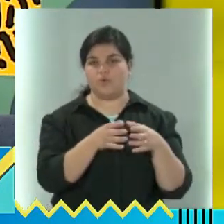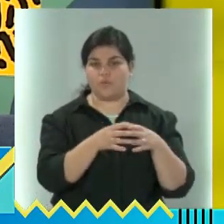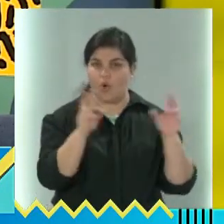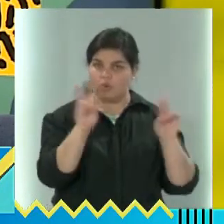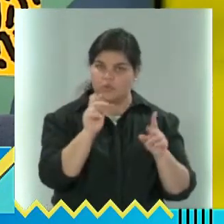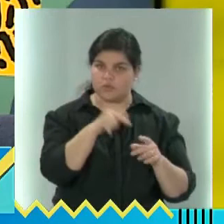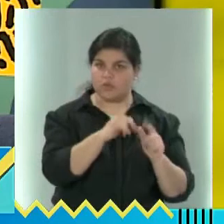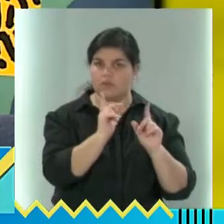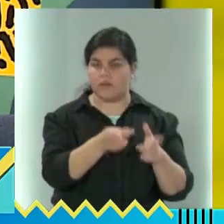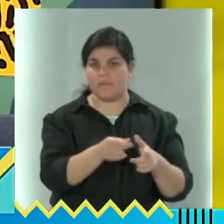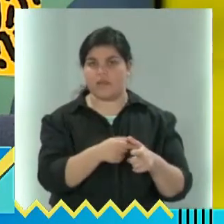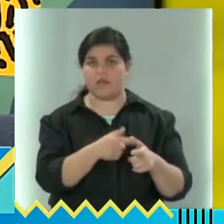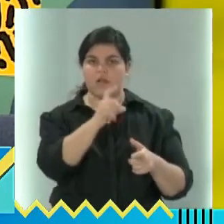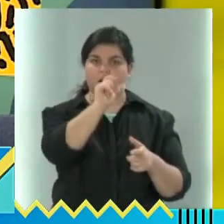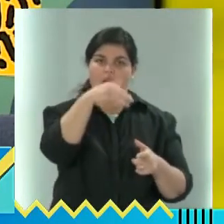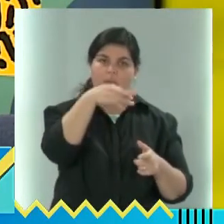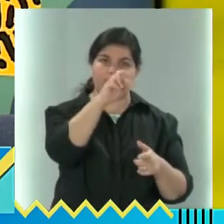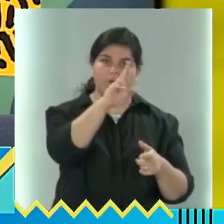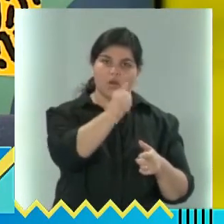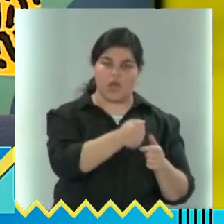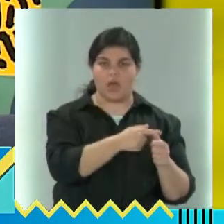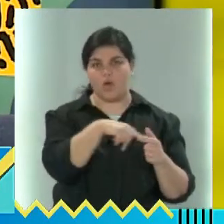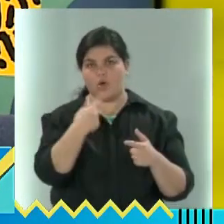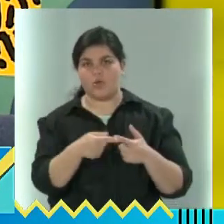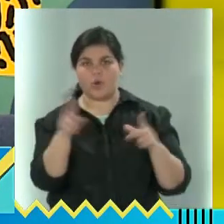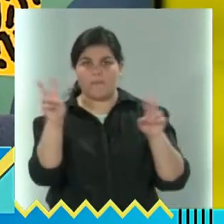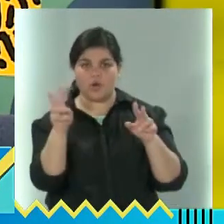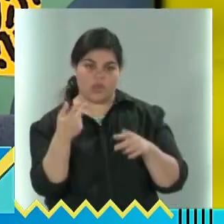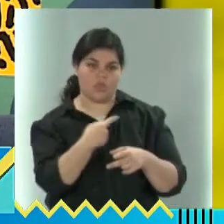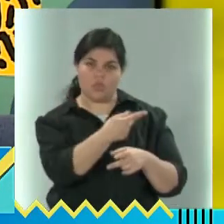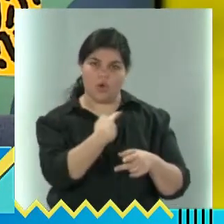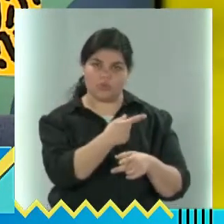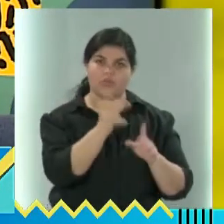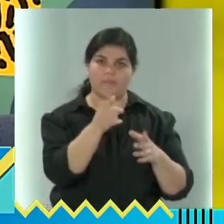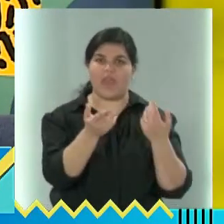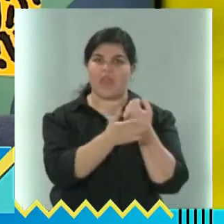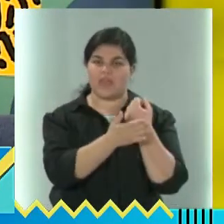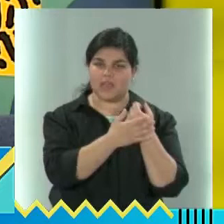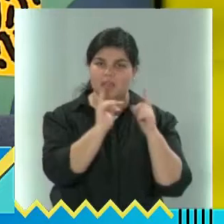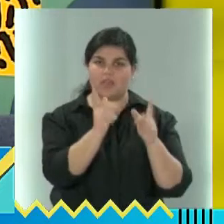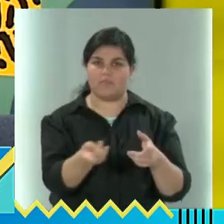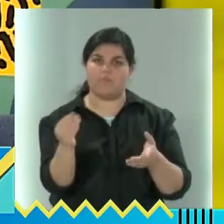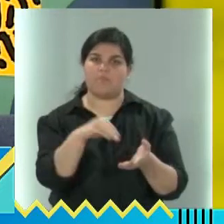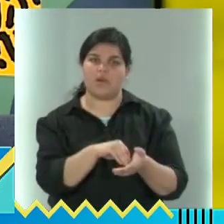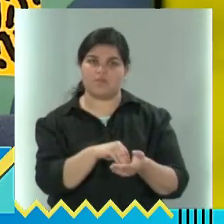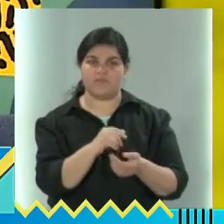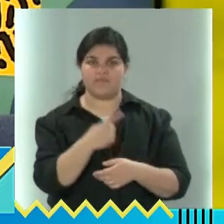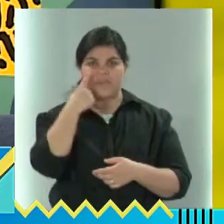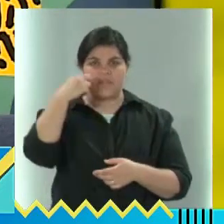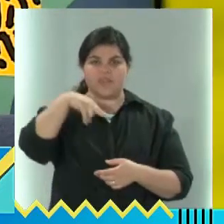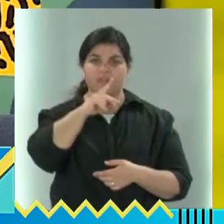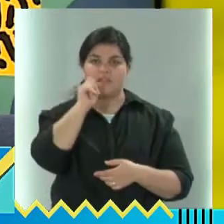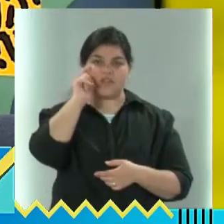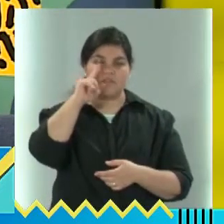el bloque de la Cámpora como el bloque del Partido Peronista, más la izquierda, más el Partido